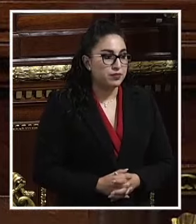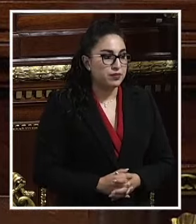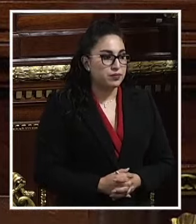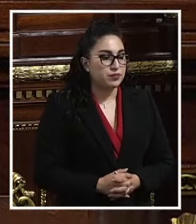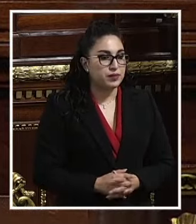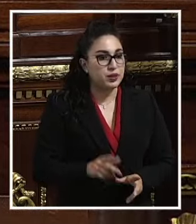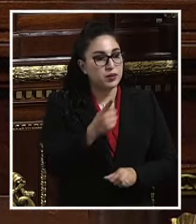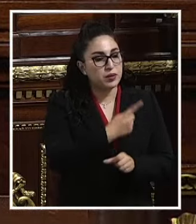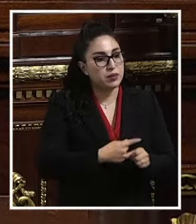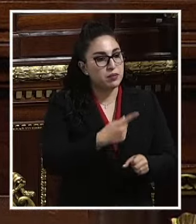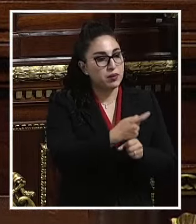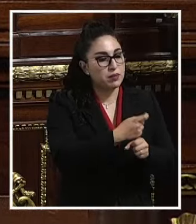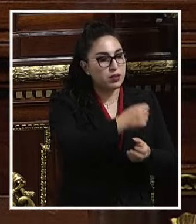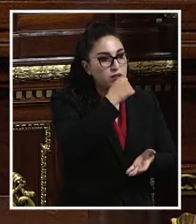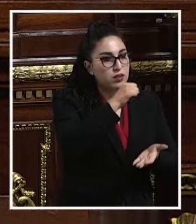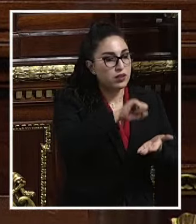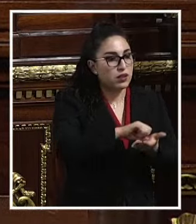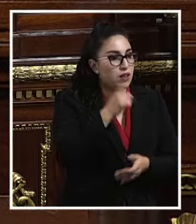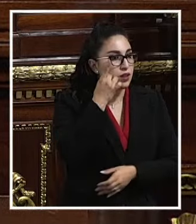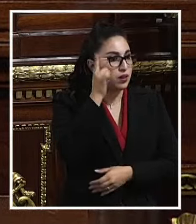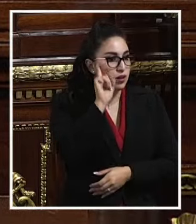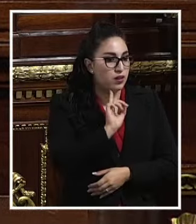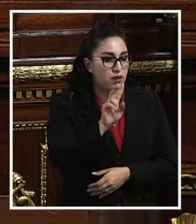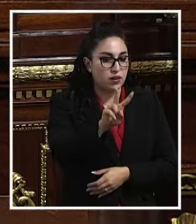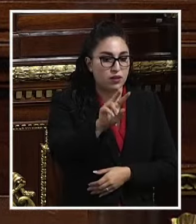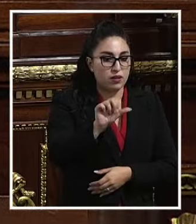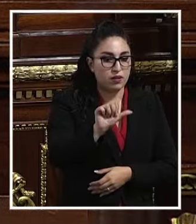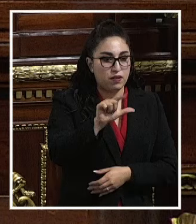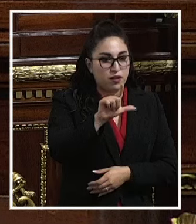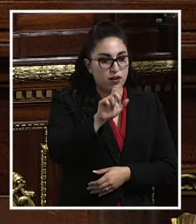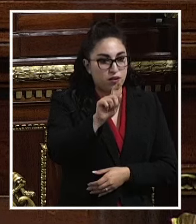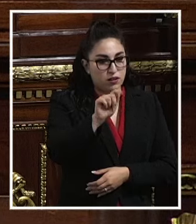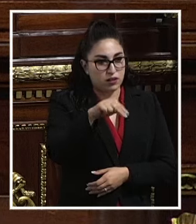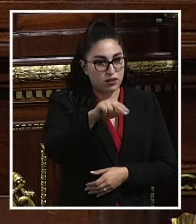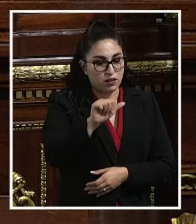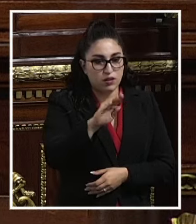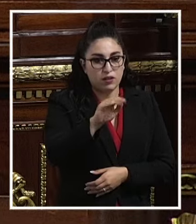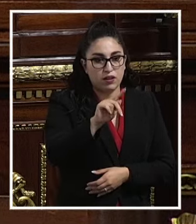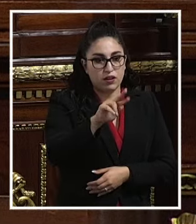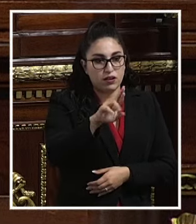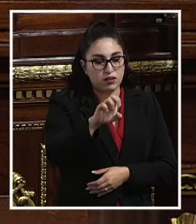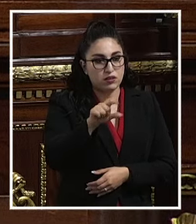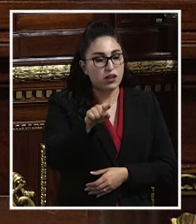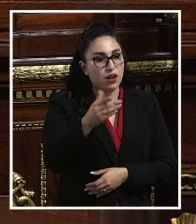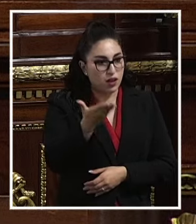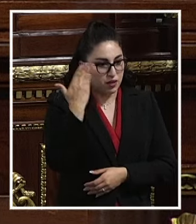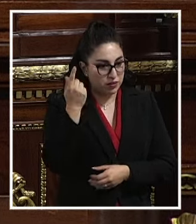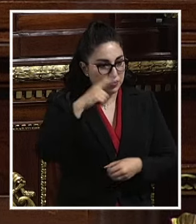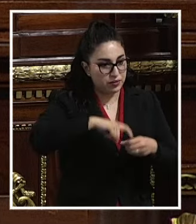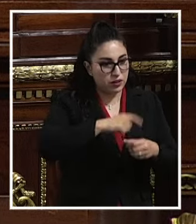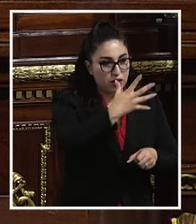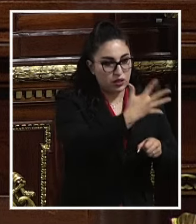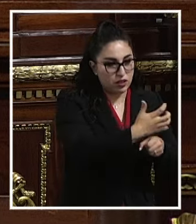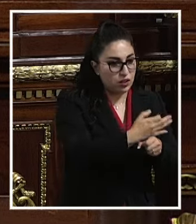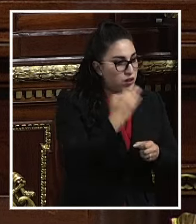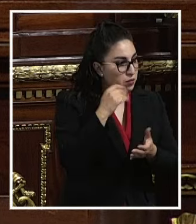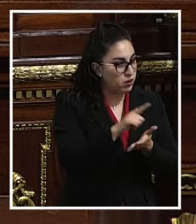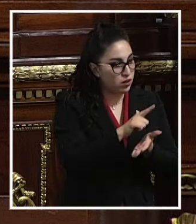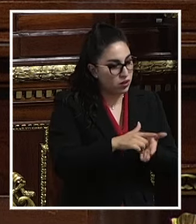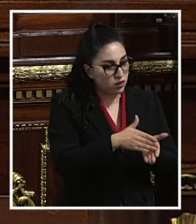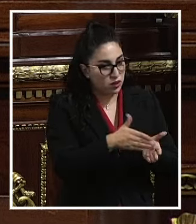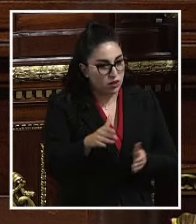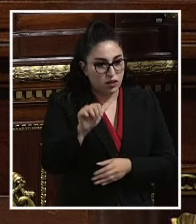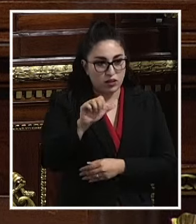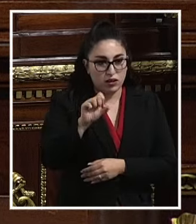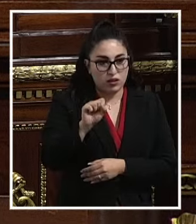Primer secretaría, diputada Valentina Valia Batres Guadarrama, quien formó parte de la quinta legislatura de la Asamblea Legislativa